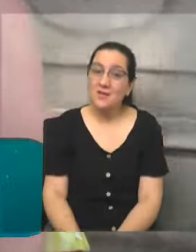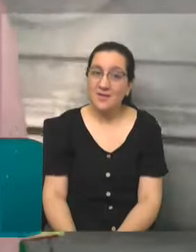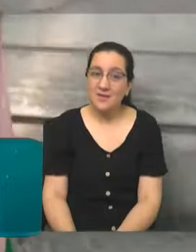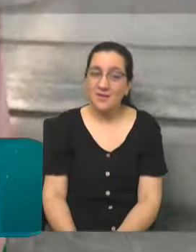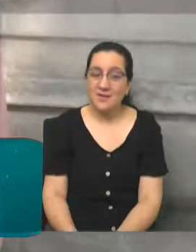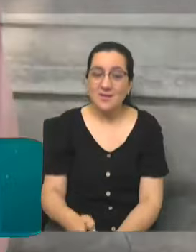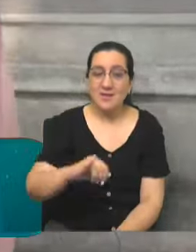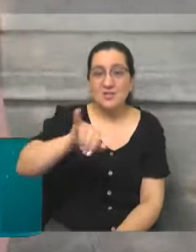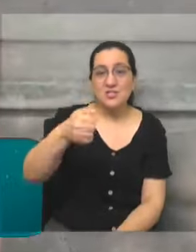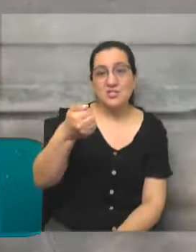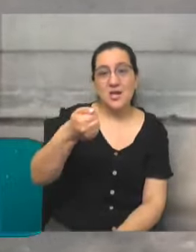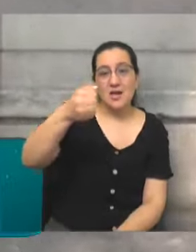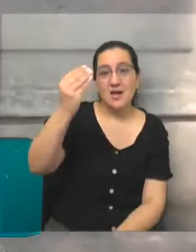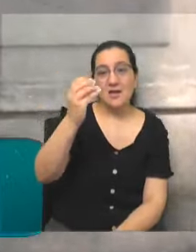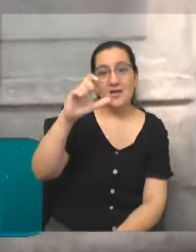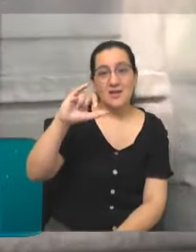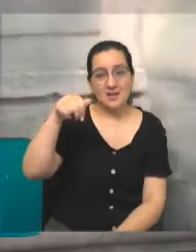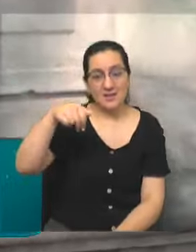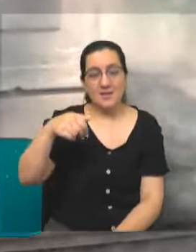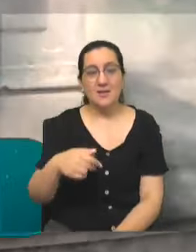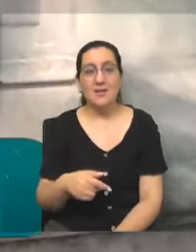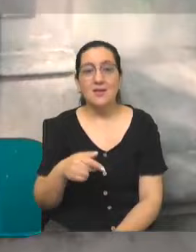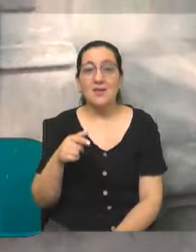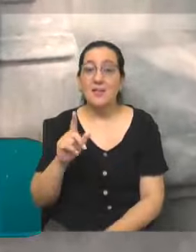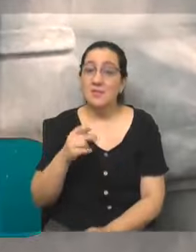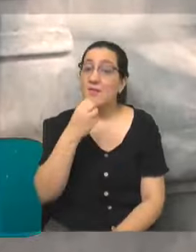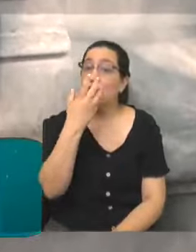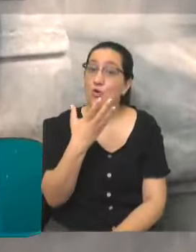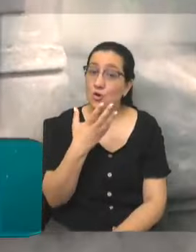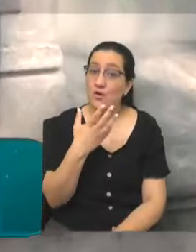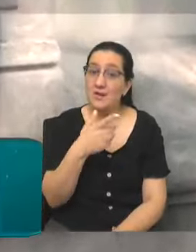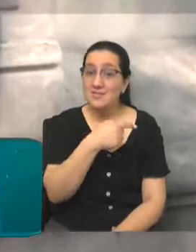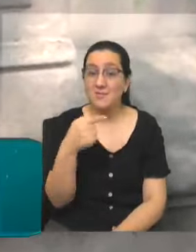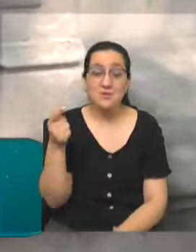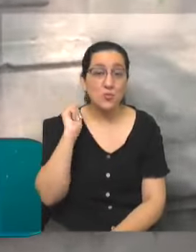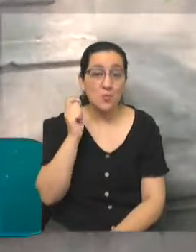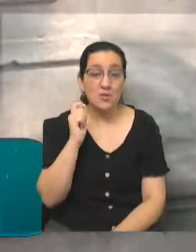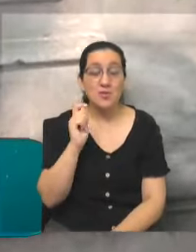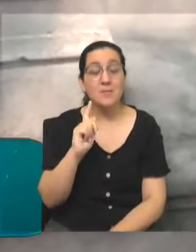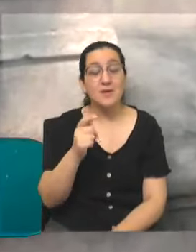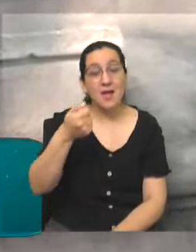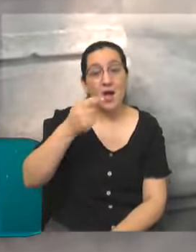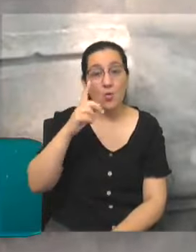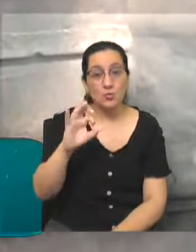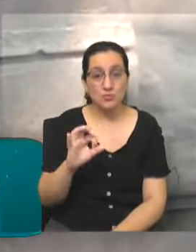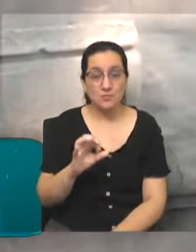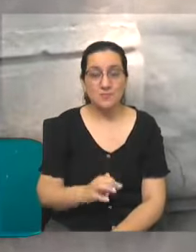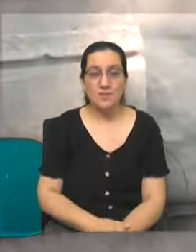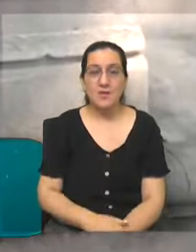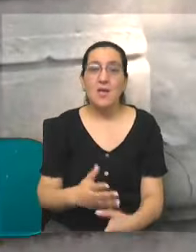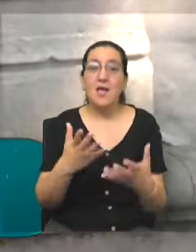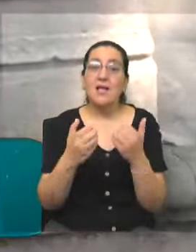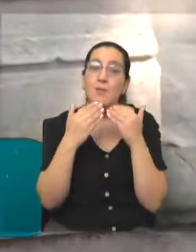Jacqueline, estamos en vivo. Está Fito Gali, Tania Tavares. Está Flor Infante en la semana de su cumpleaños y la querida Uzi en alguna parte del mundo. Le